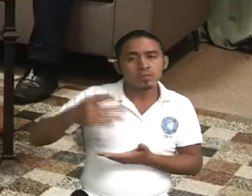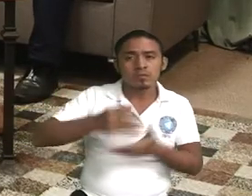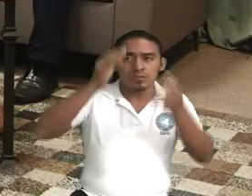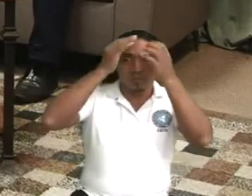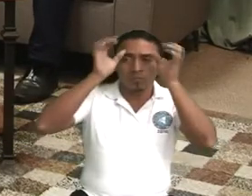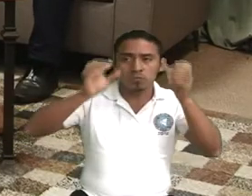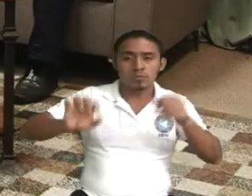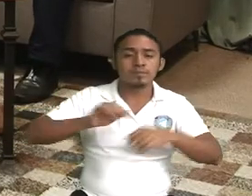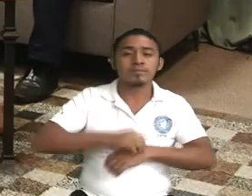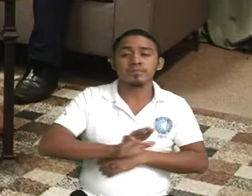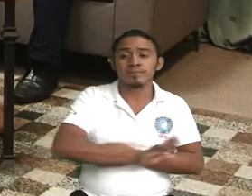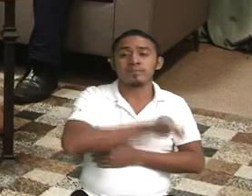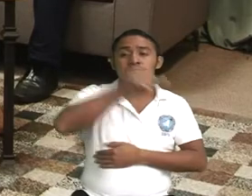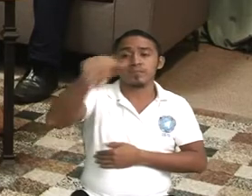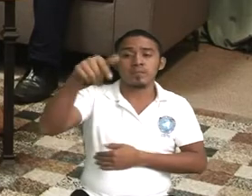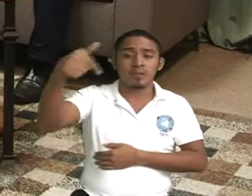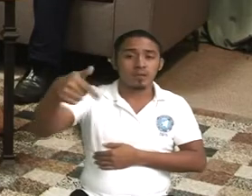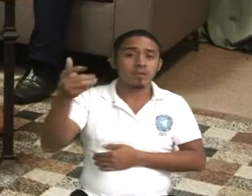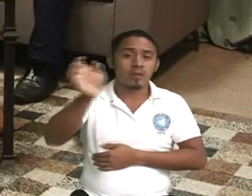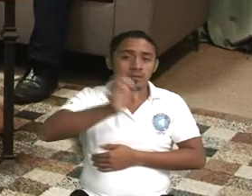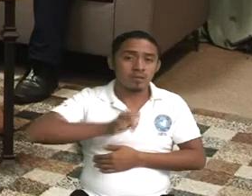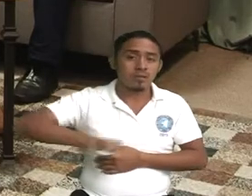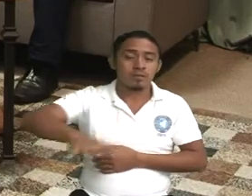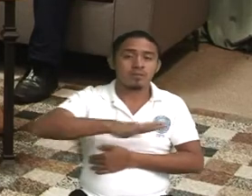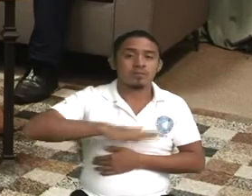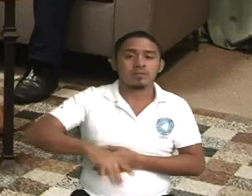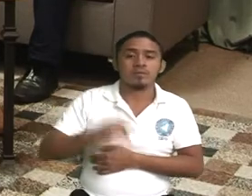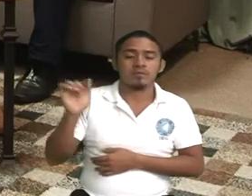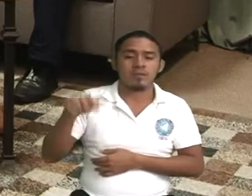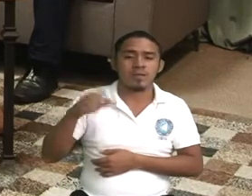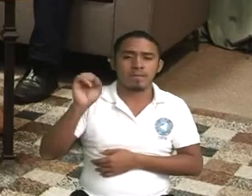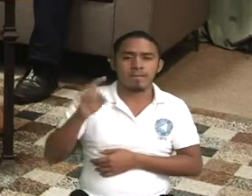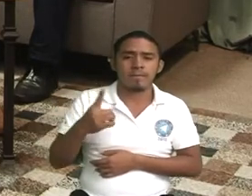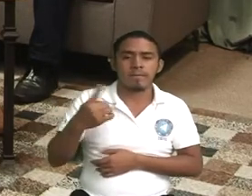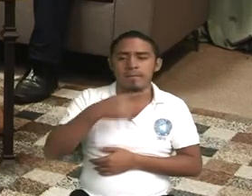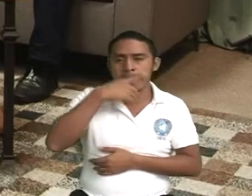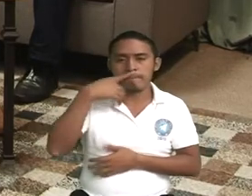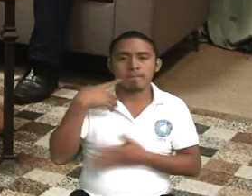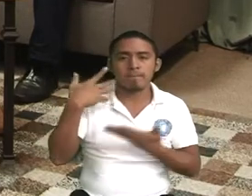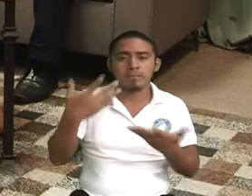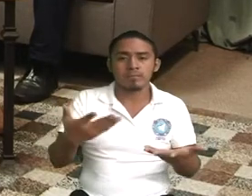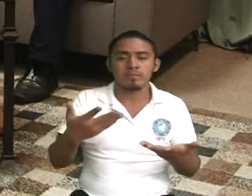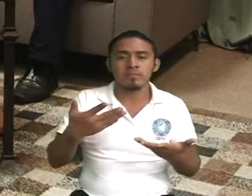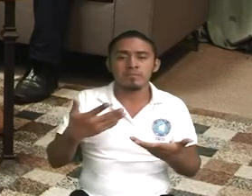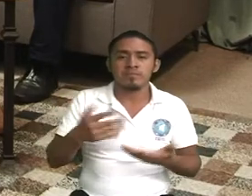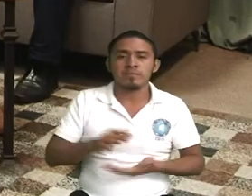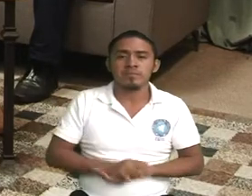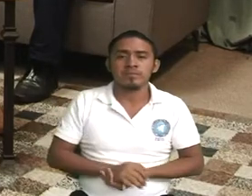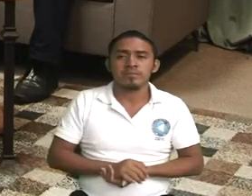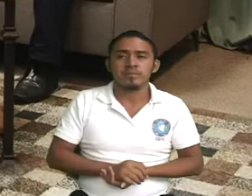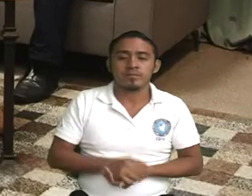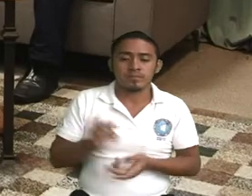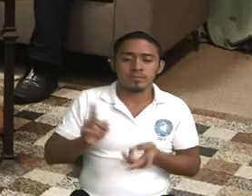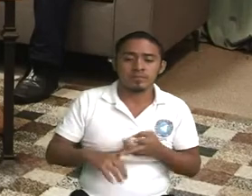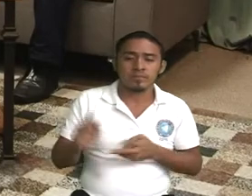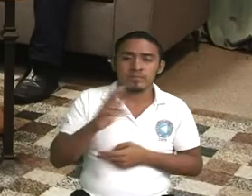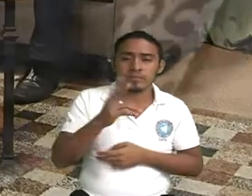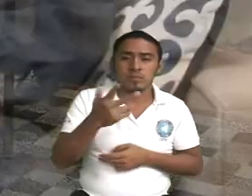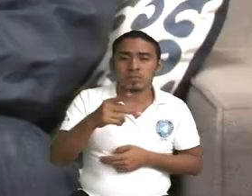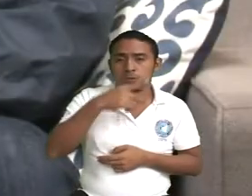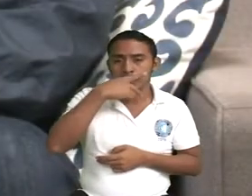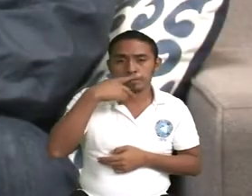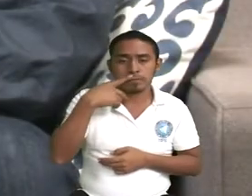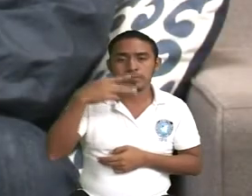vamos a estar en Estelí este próximo primero de junio. Y también el 8 y